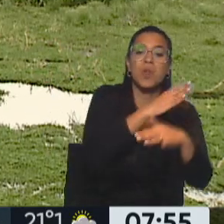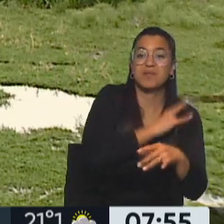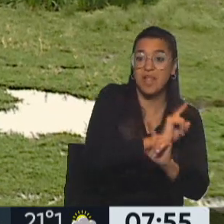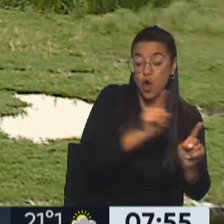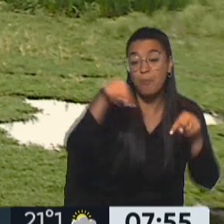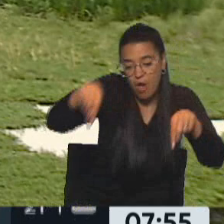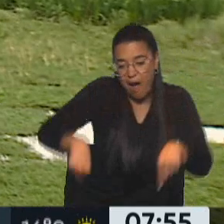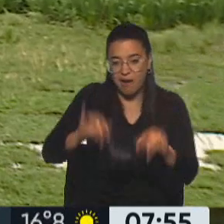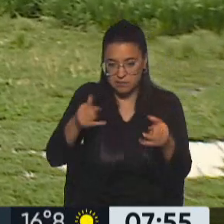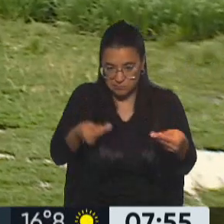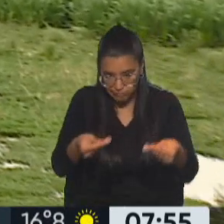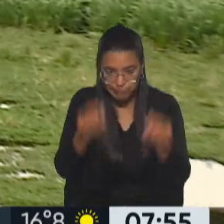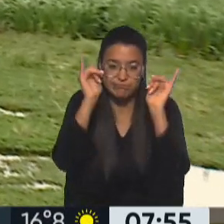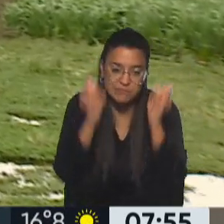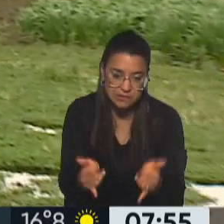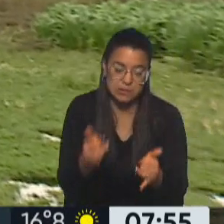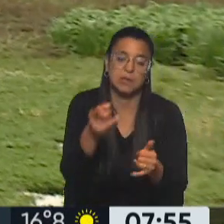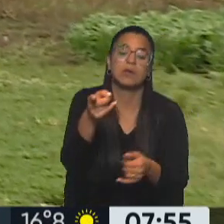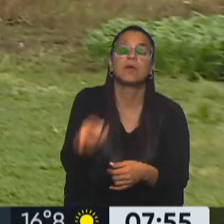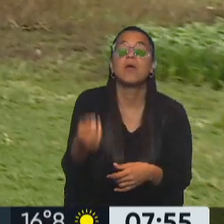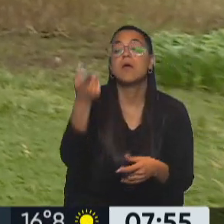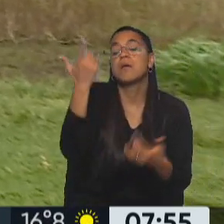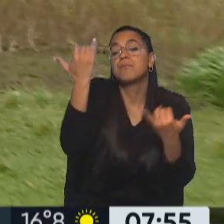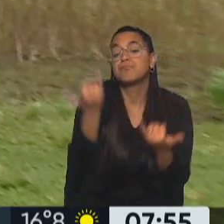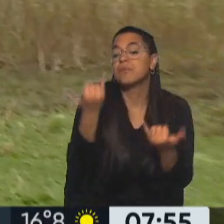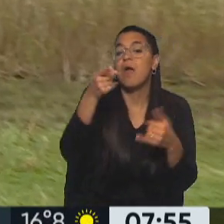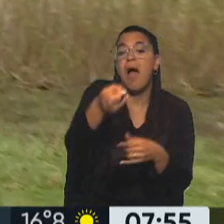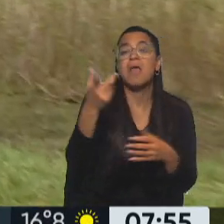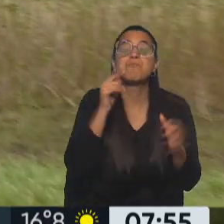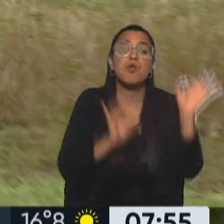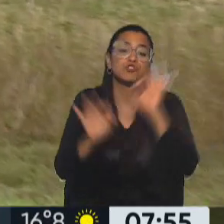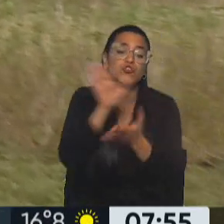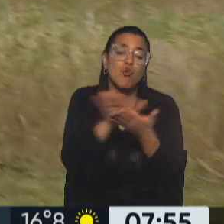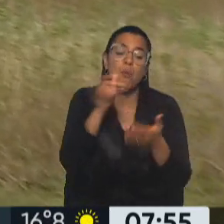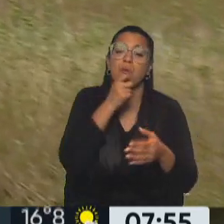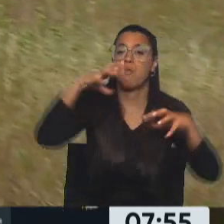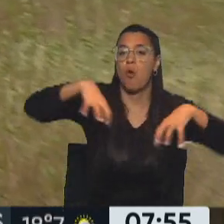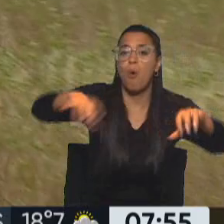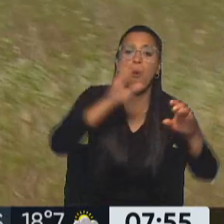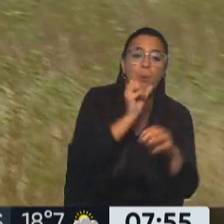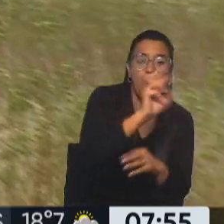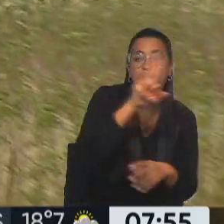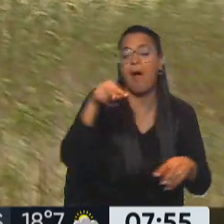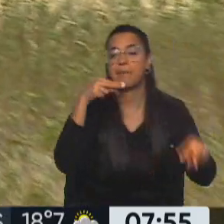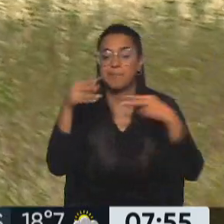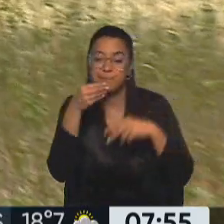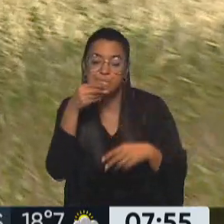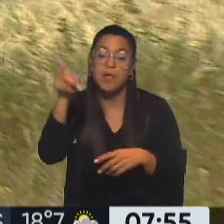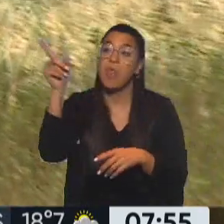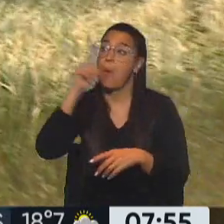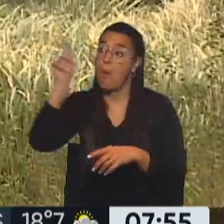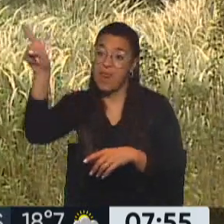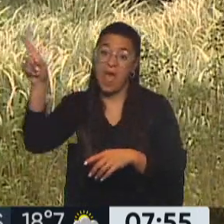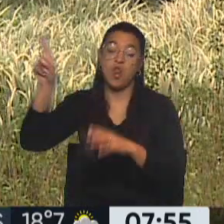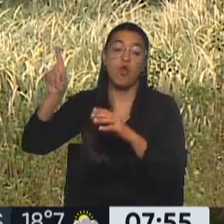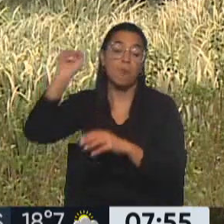fuerza Distrito joven es un proyecto que el gobierno de la ciudad tiene para trasladar los locales gastron y los boliches de la zona de belgrano y de Palermo a la